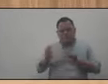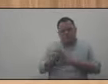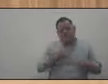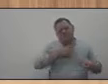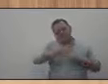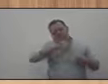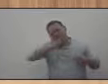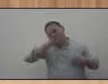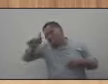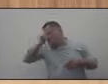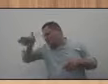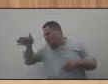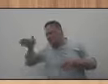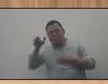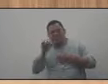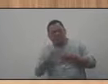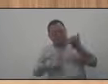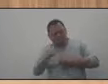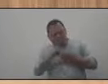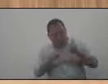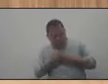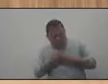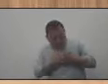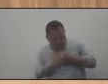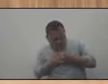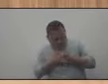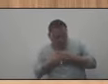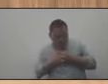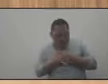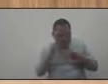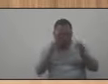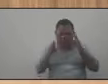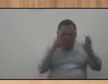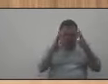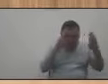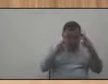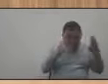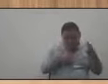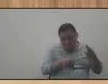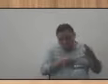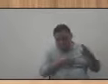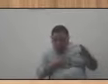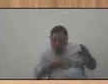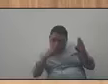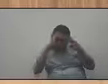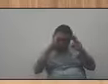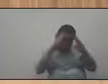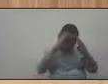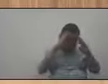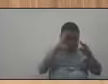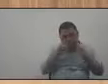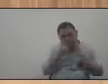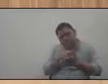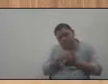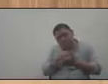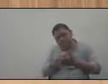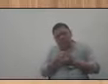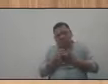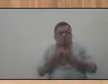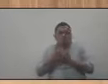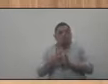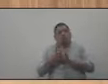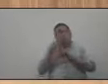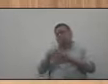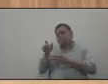los últimos rincones del departamento, solicitando atención oportuna a nuestros usuarios, entregando ayudas técnicas a